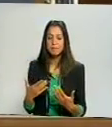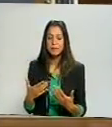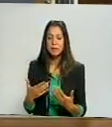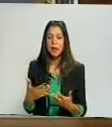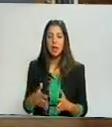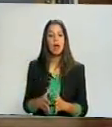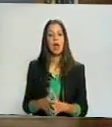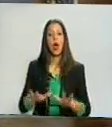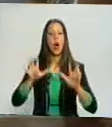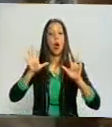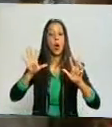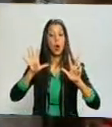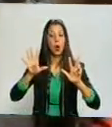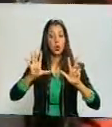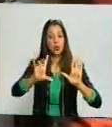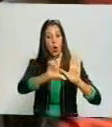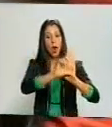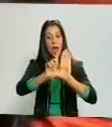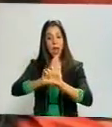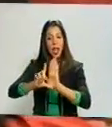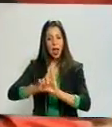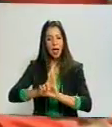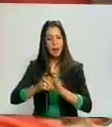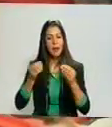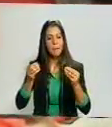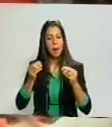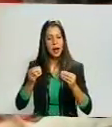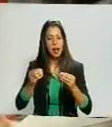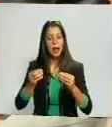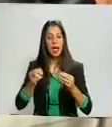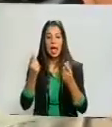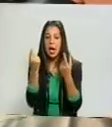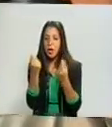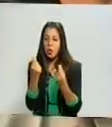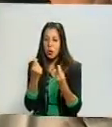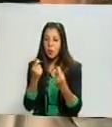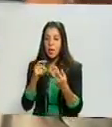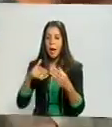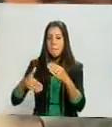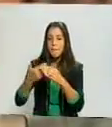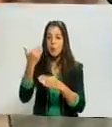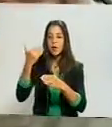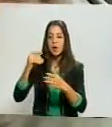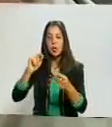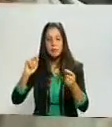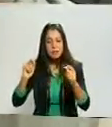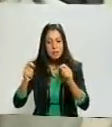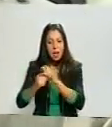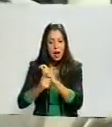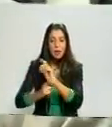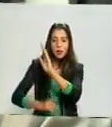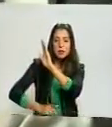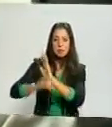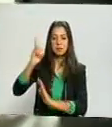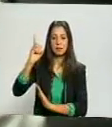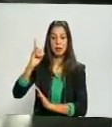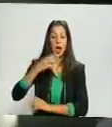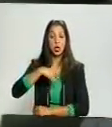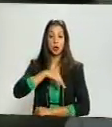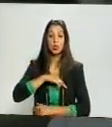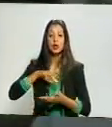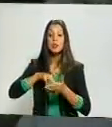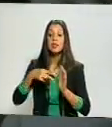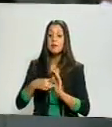esas 8 leyes que sirvan de base para ese nuevo modelo. Con esto nosotros estamos defendiendo